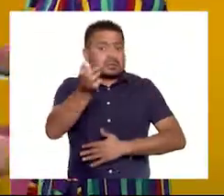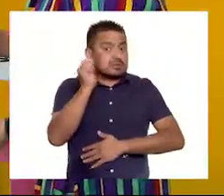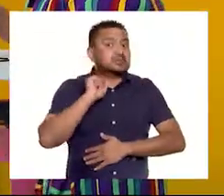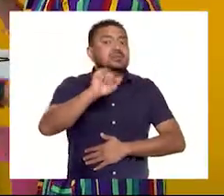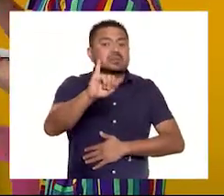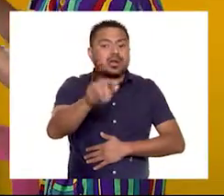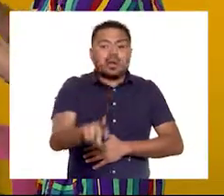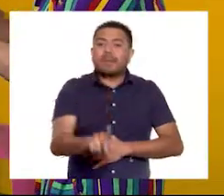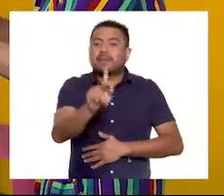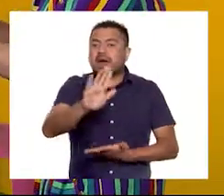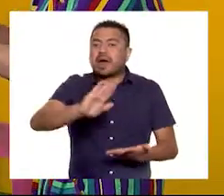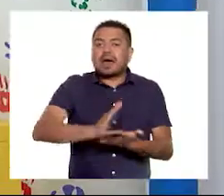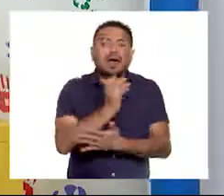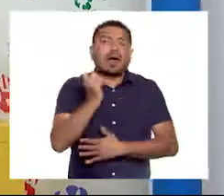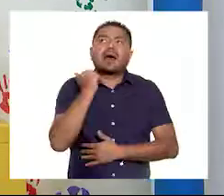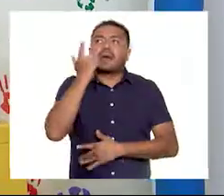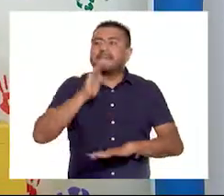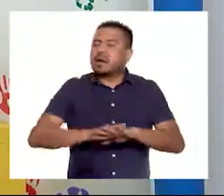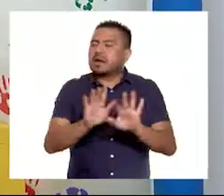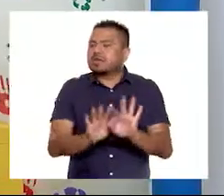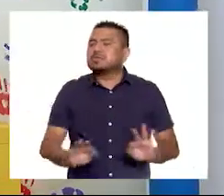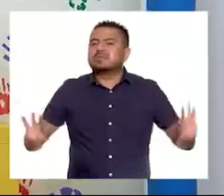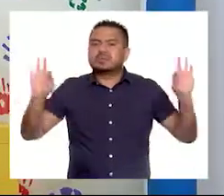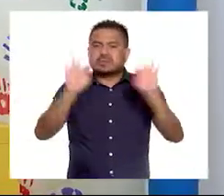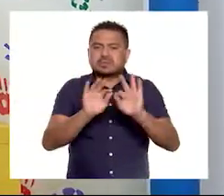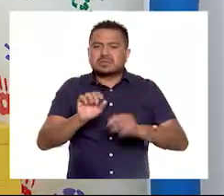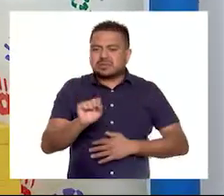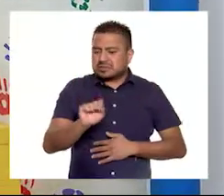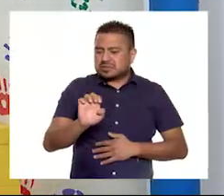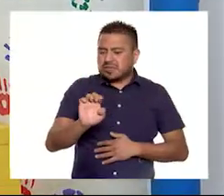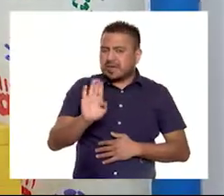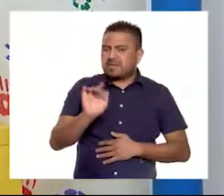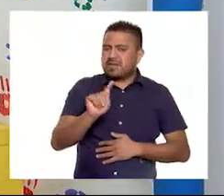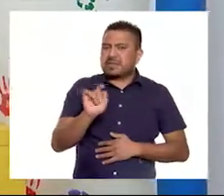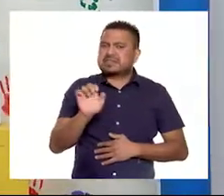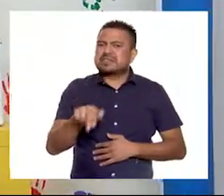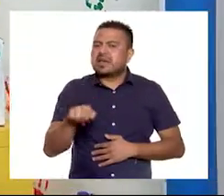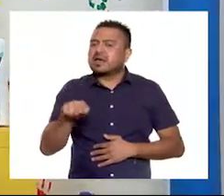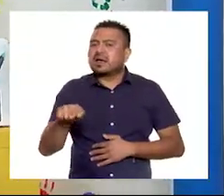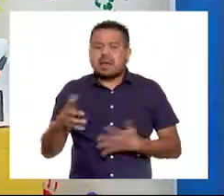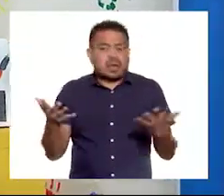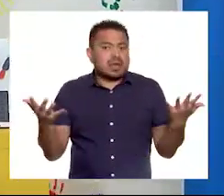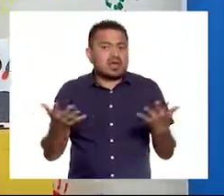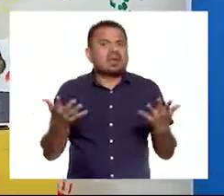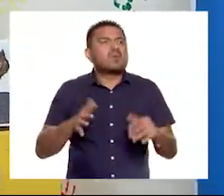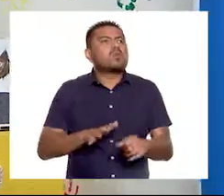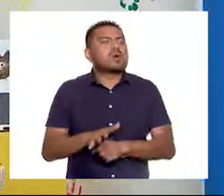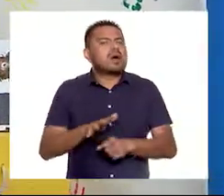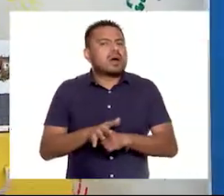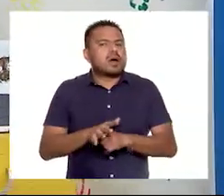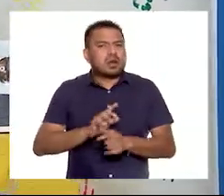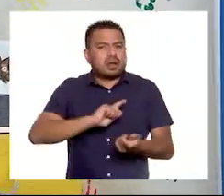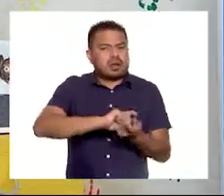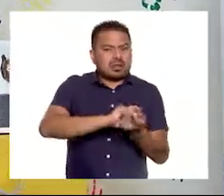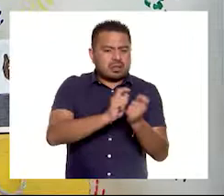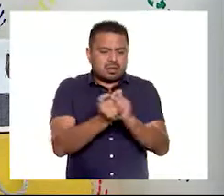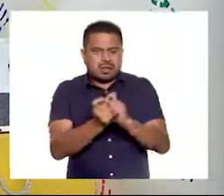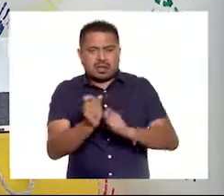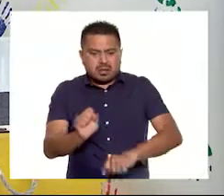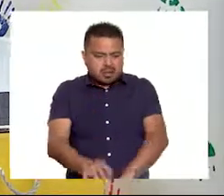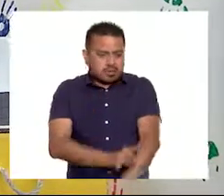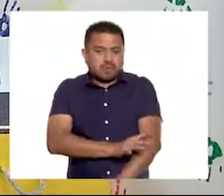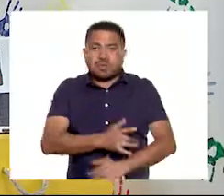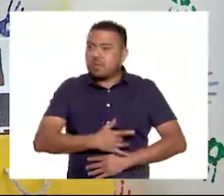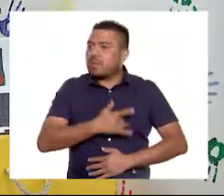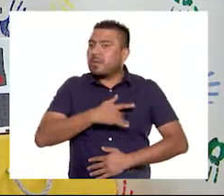supuesto, pero además algo muy importante. Sebastián lo que hizo fue convertir una emoción